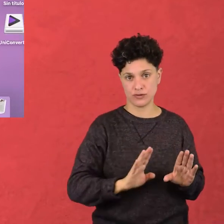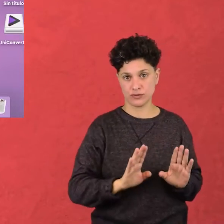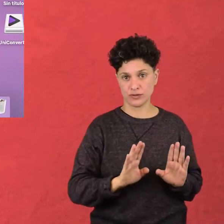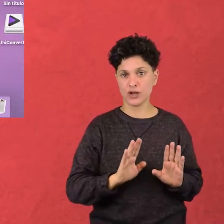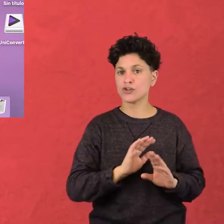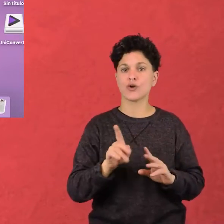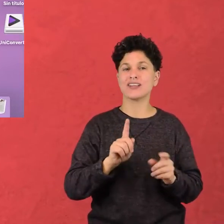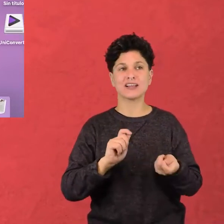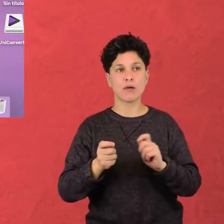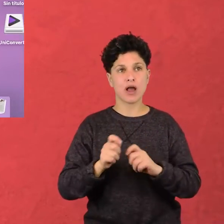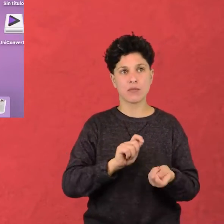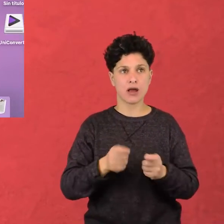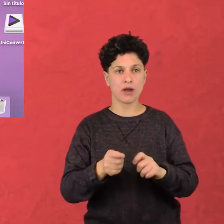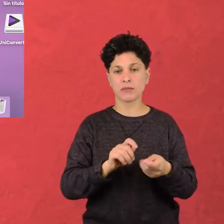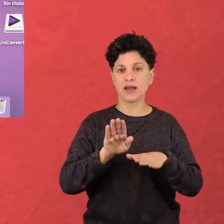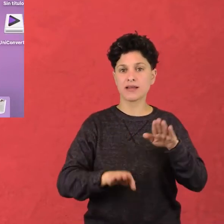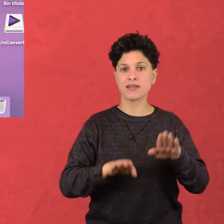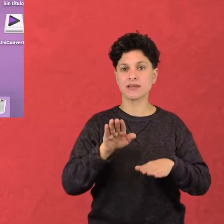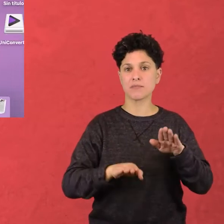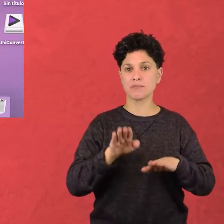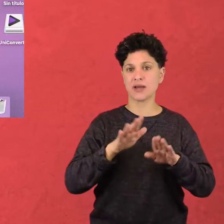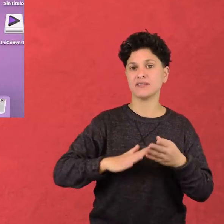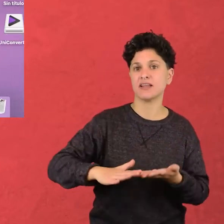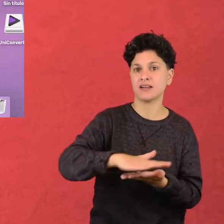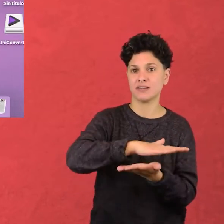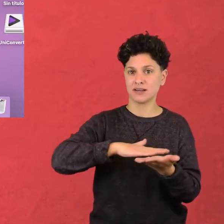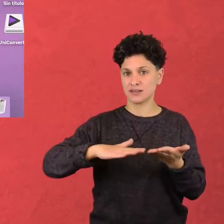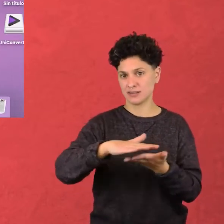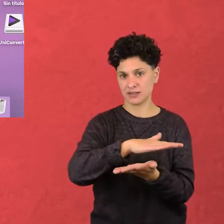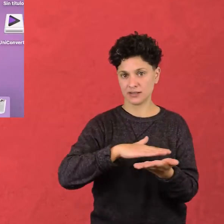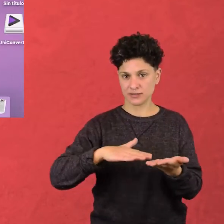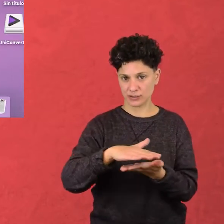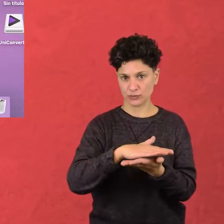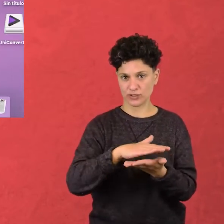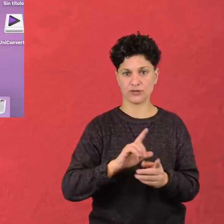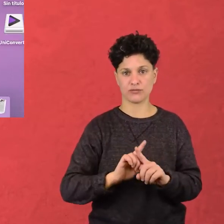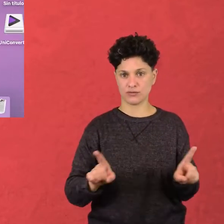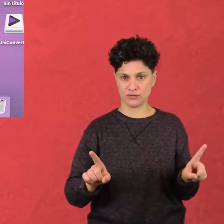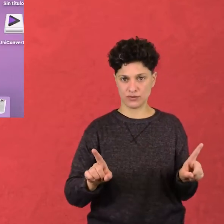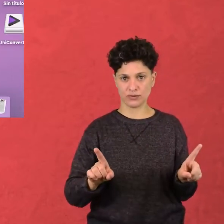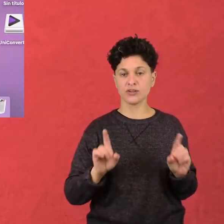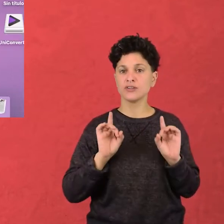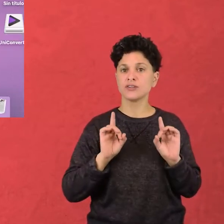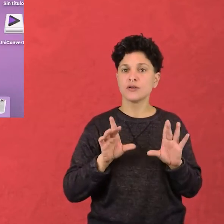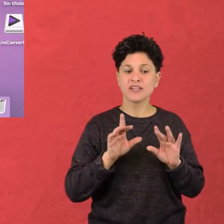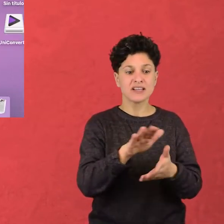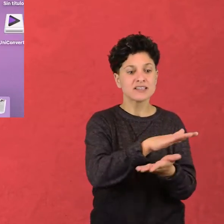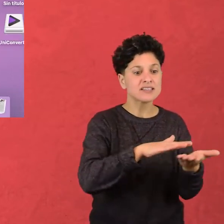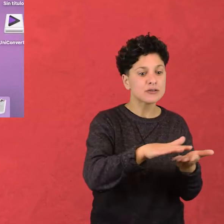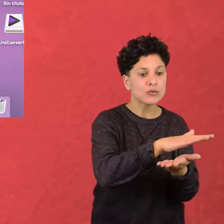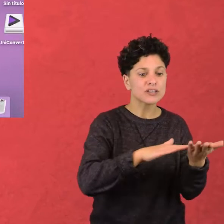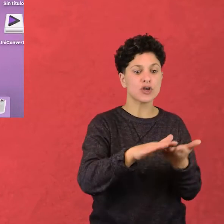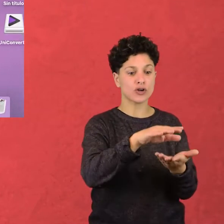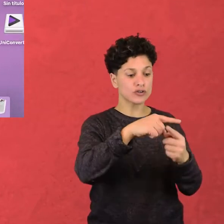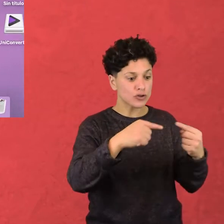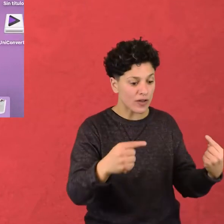ajusto mis reglas de conducta a, a lo que pueda pasar, sino al revés. Todo